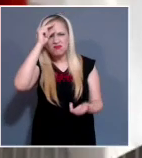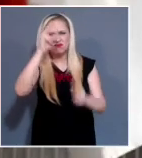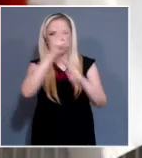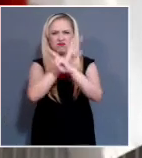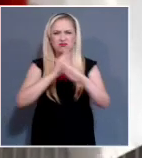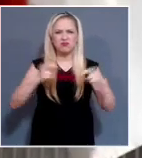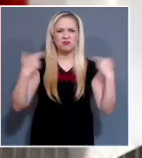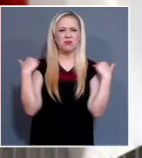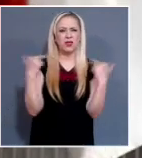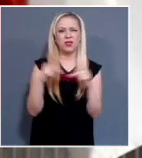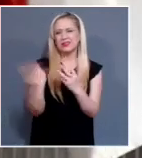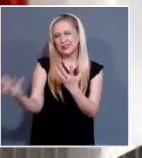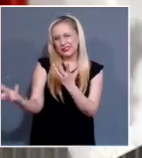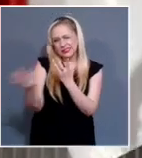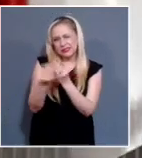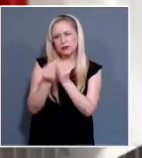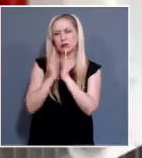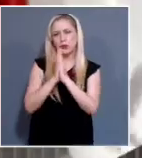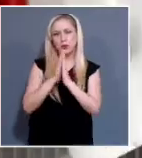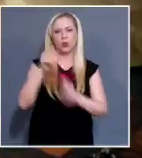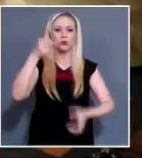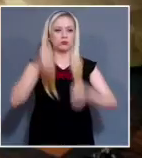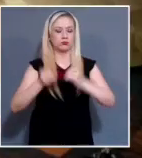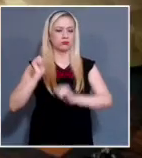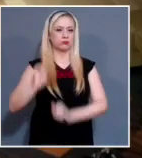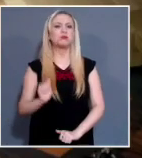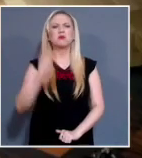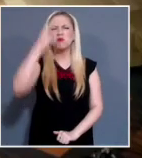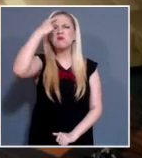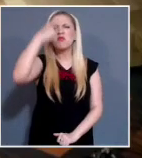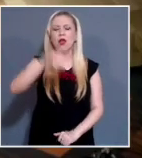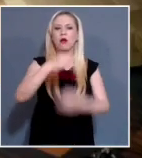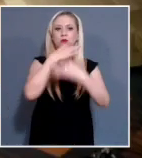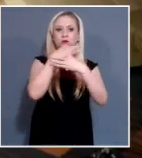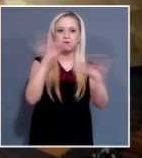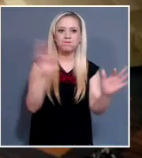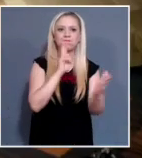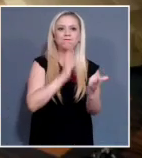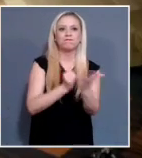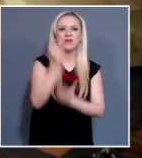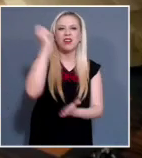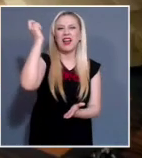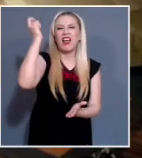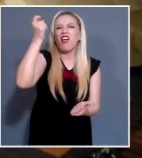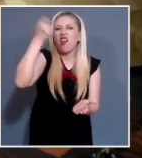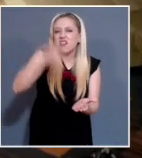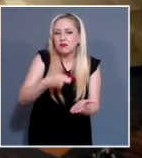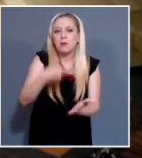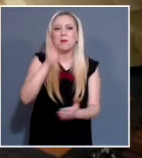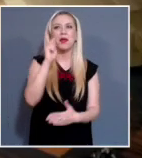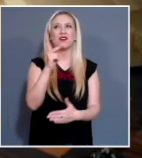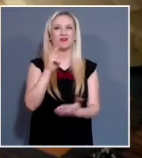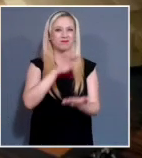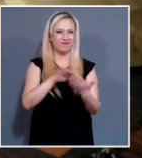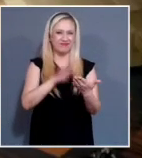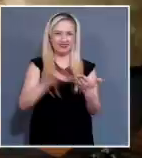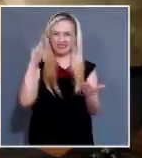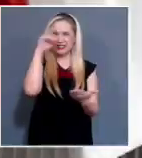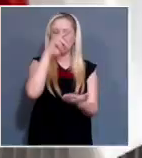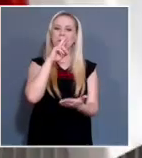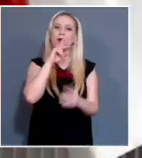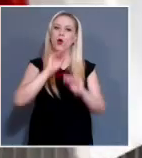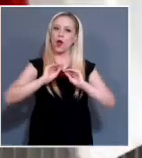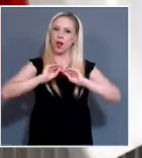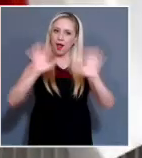fin de que se difundan sus sentencias en lenguaje sencillo. Al participar en la ceremonia conmemorativa por el 40 aniversario de la revista